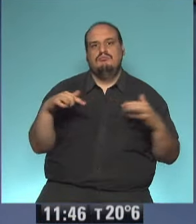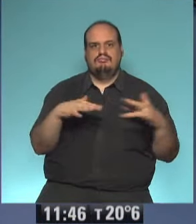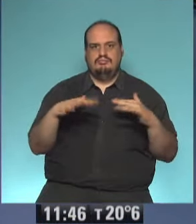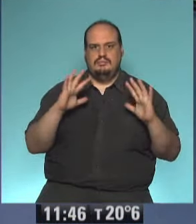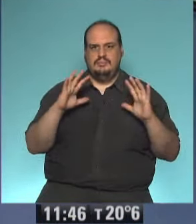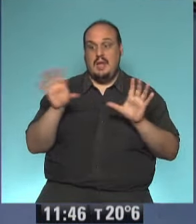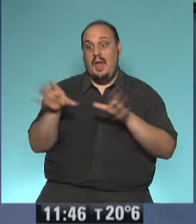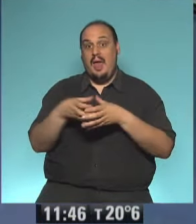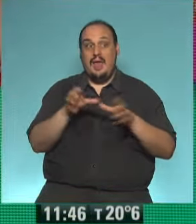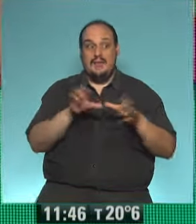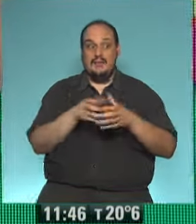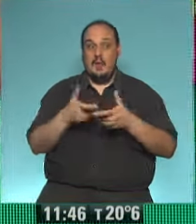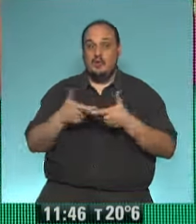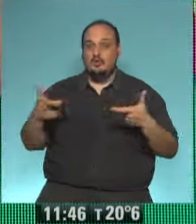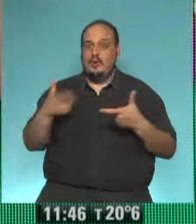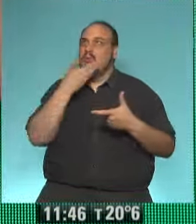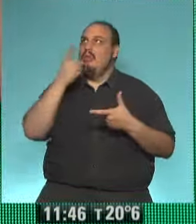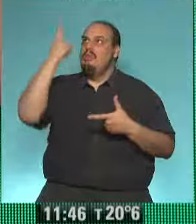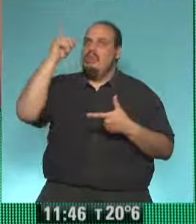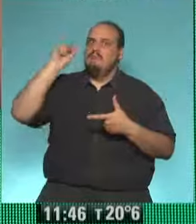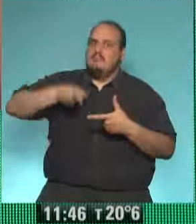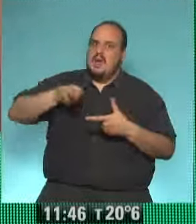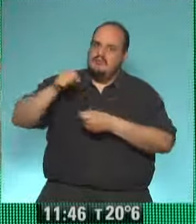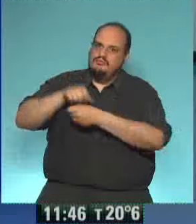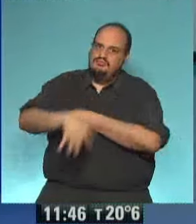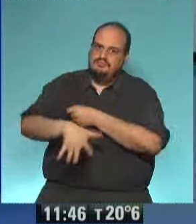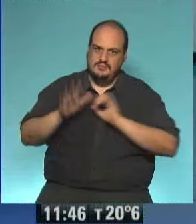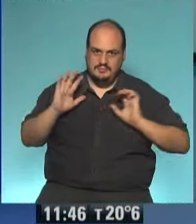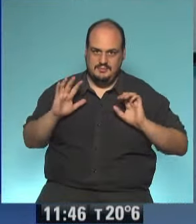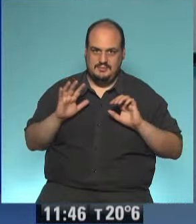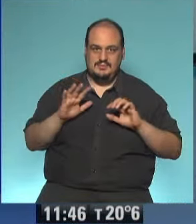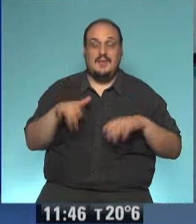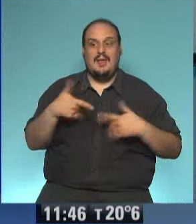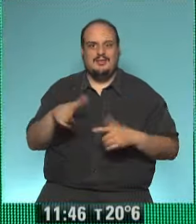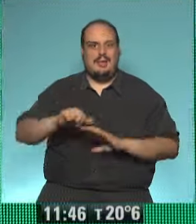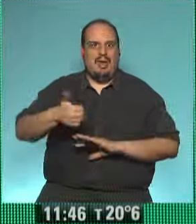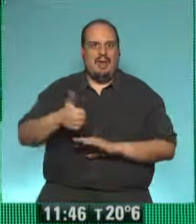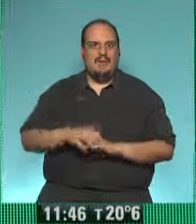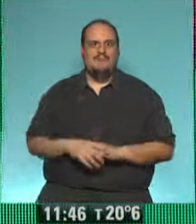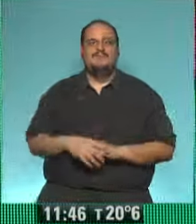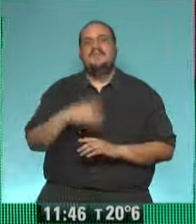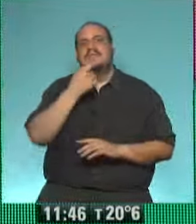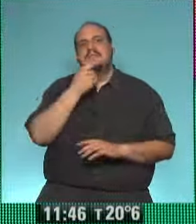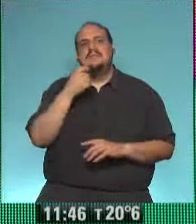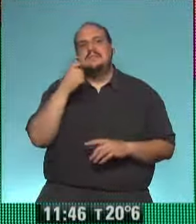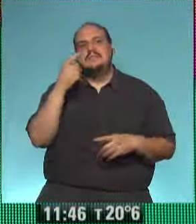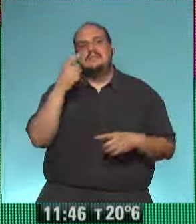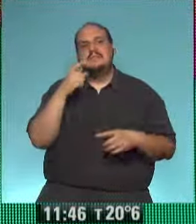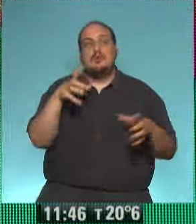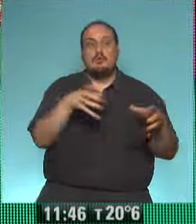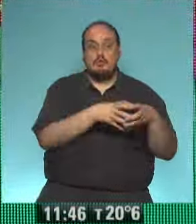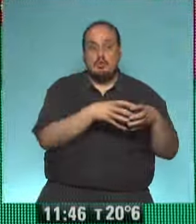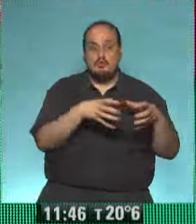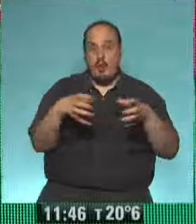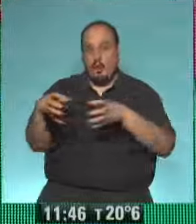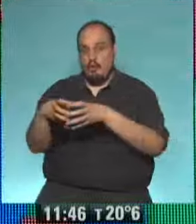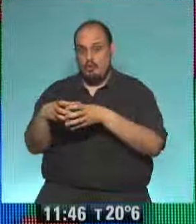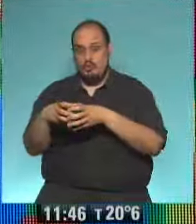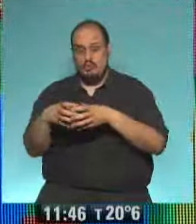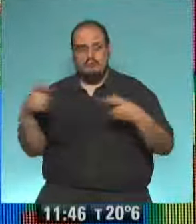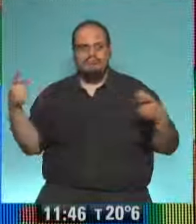equipo era determinada por los dioses. En ocasiones, para zanjar alguna diferencia entre tribus, se jugaba un partido